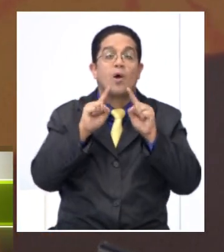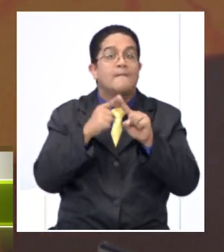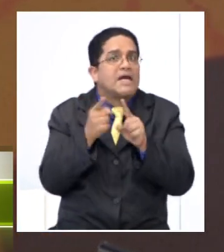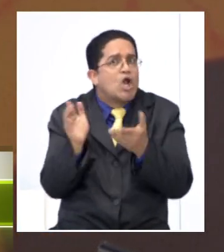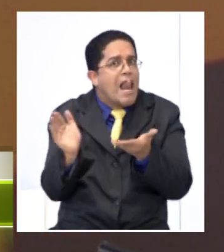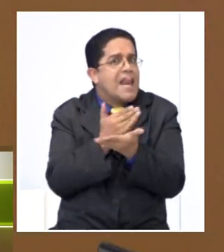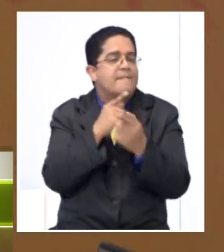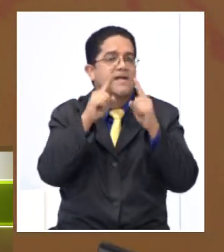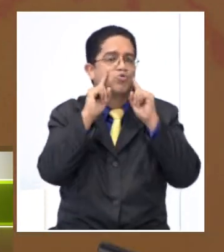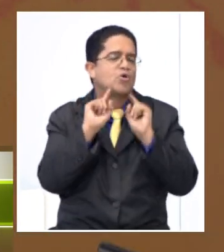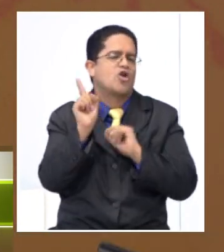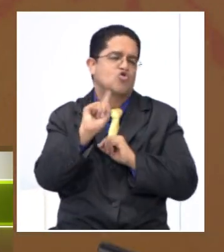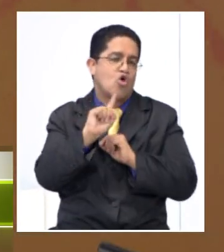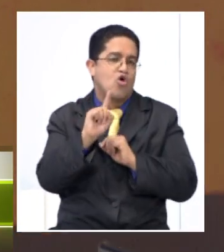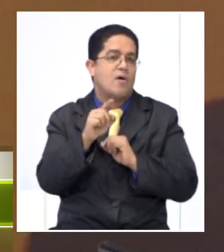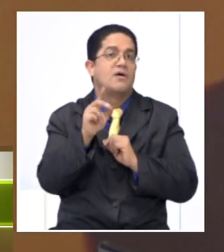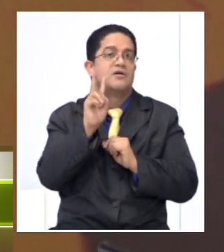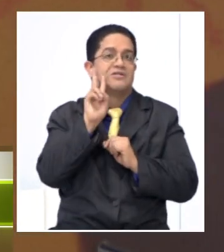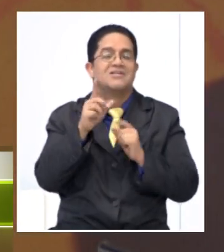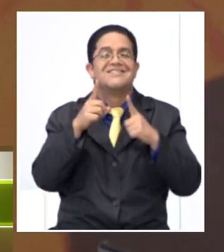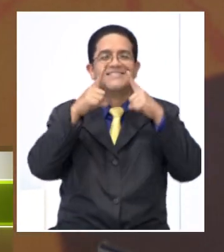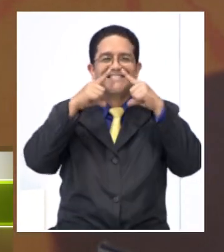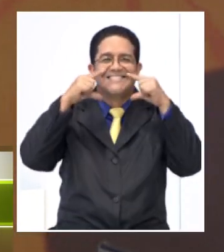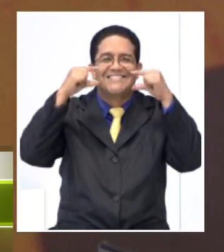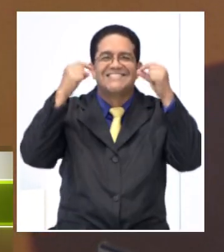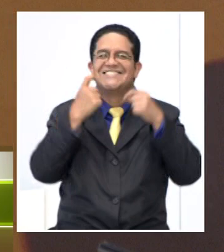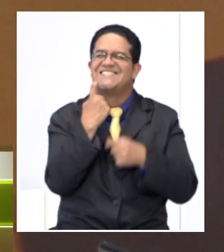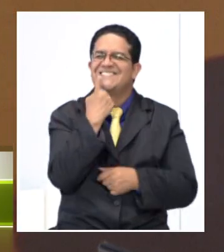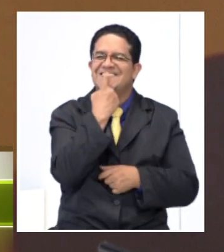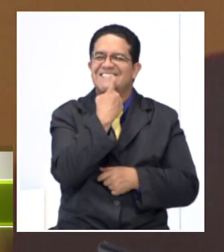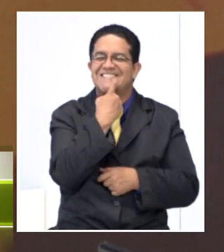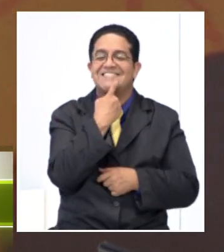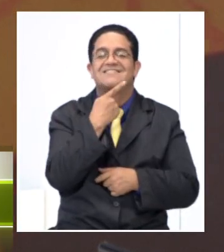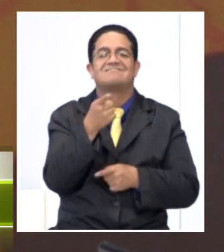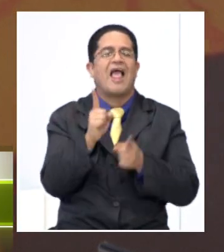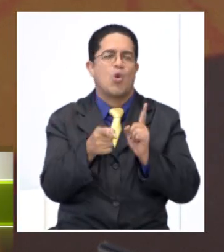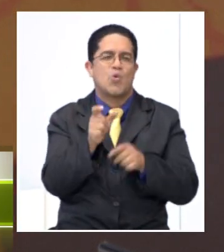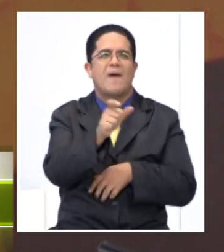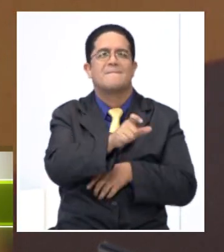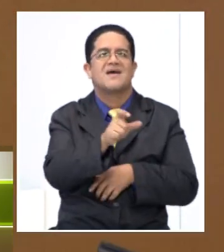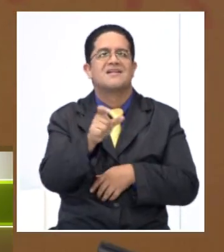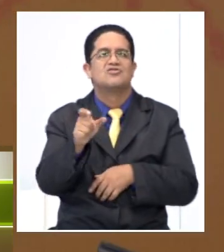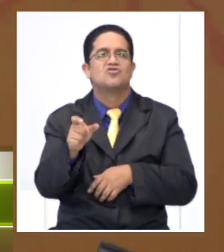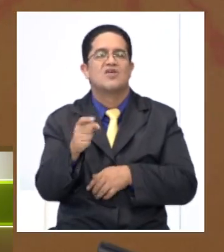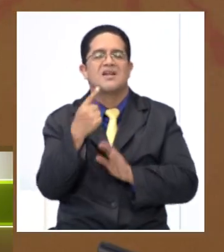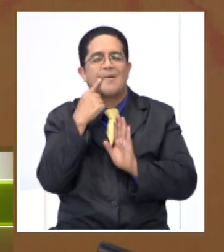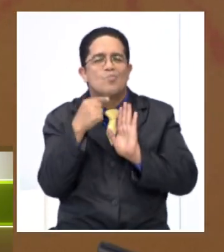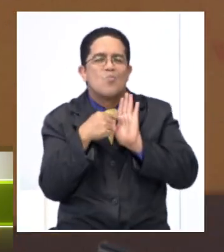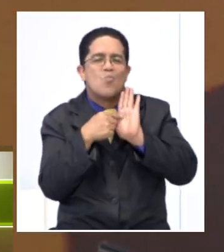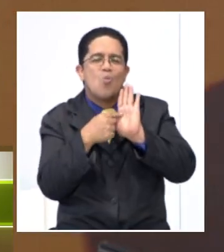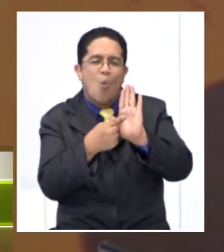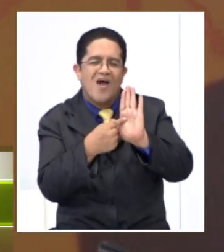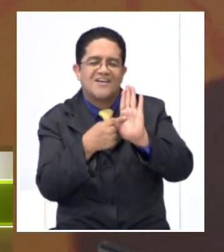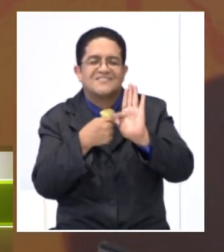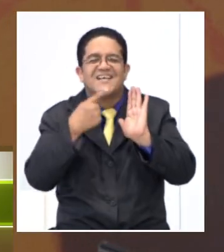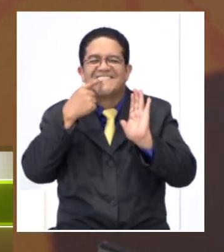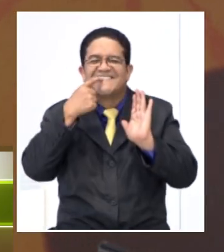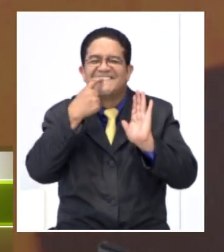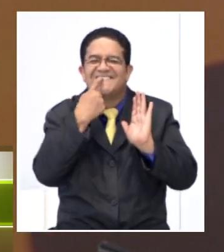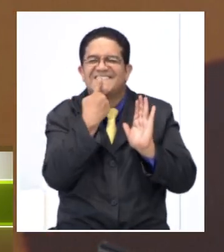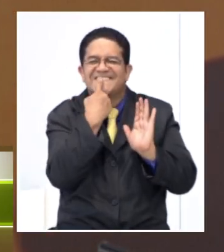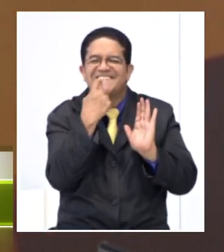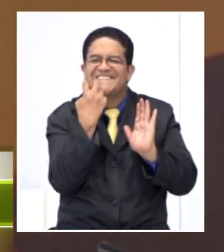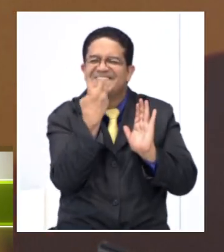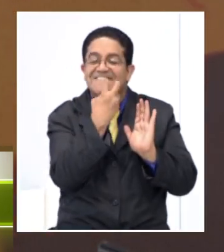surco, sino para corregir la sonrisa gingival, que es la sonrisa que tienen aquellos pacientes que muestran o exponen mucha